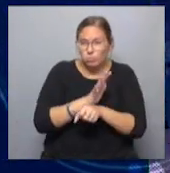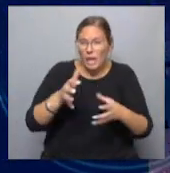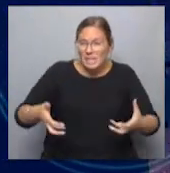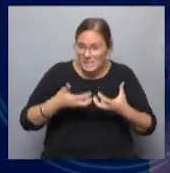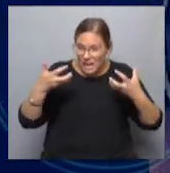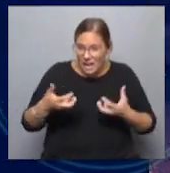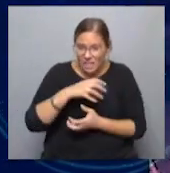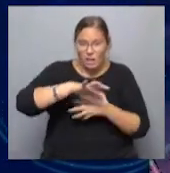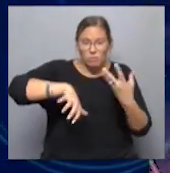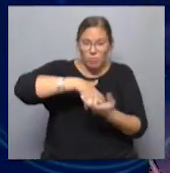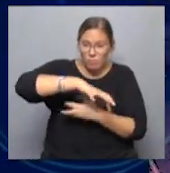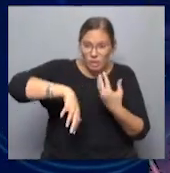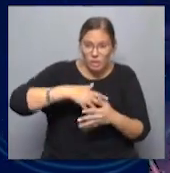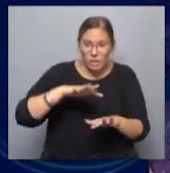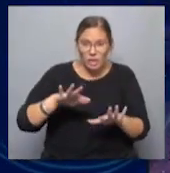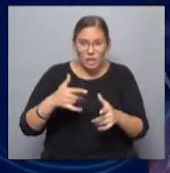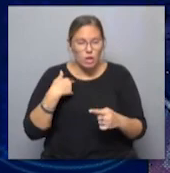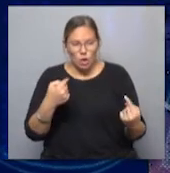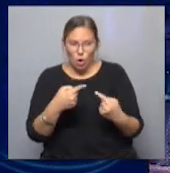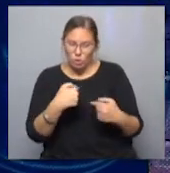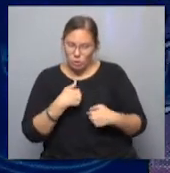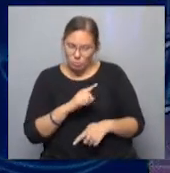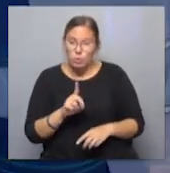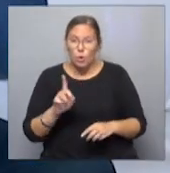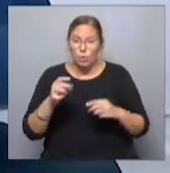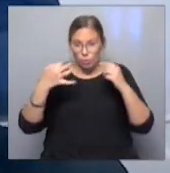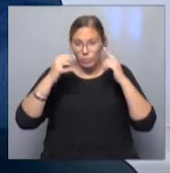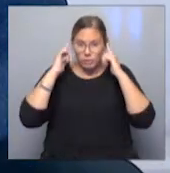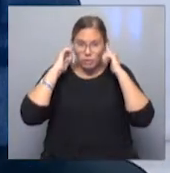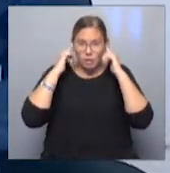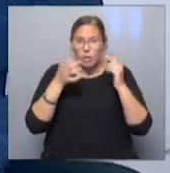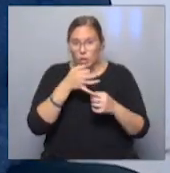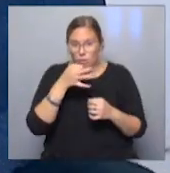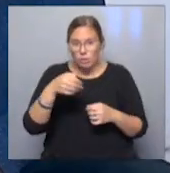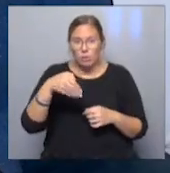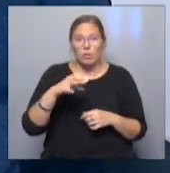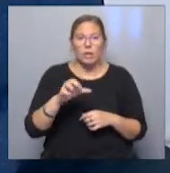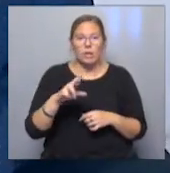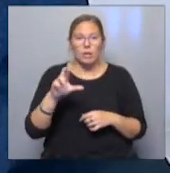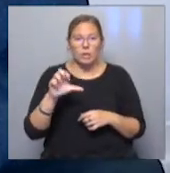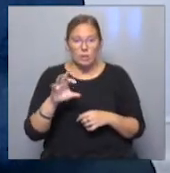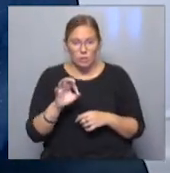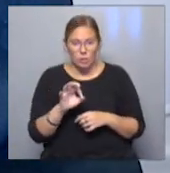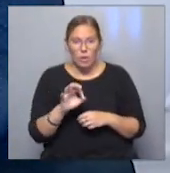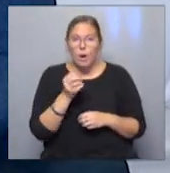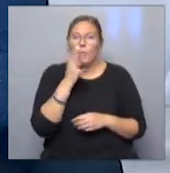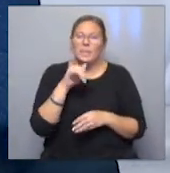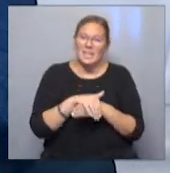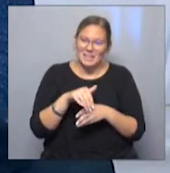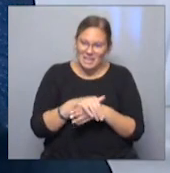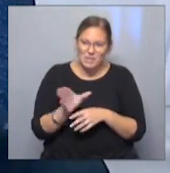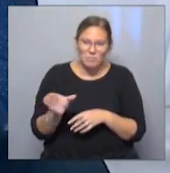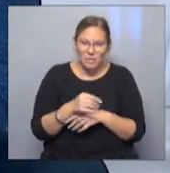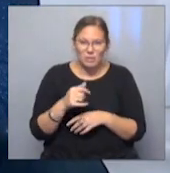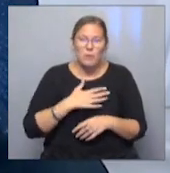esto que hacen ustedes? No me contradigas. No, ¿cómo? Es una ensalada, se lo dijo el señor Mario Carrero. Buenas tardes para